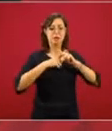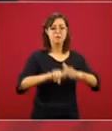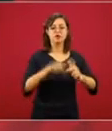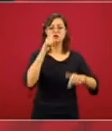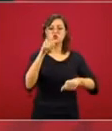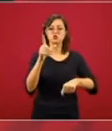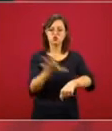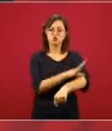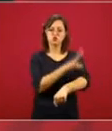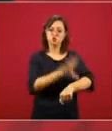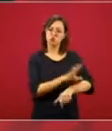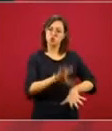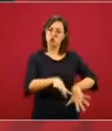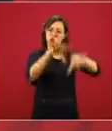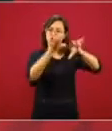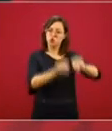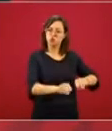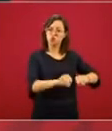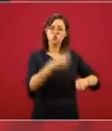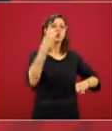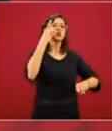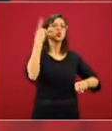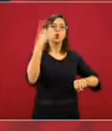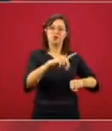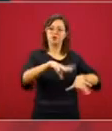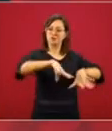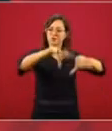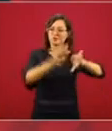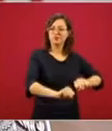aumentaba y aumentaba el precio de la luz.